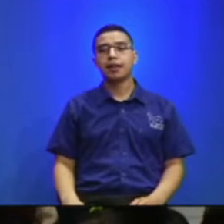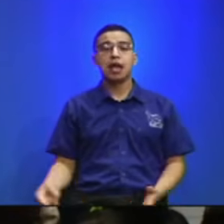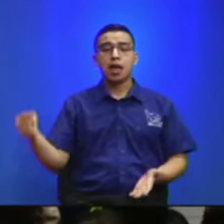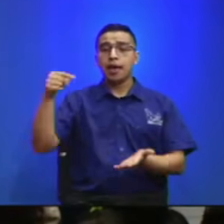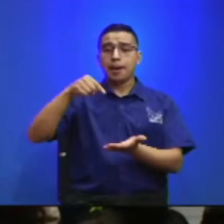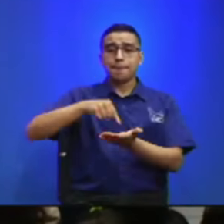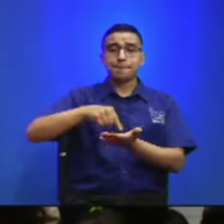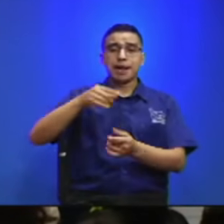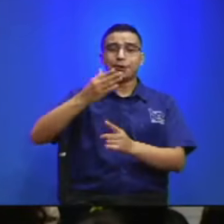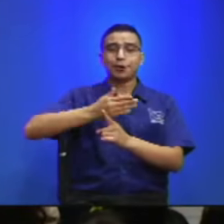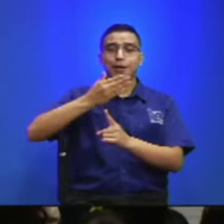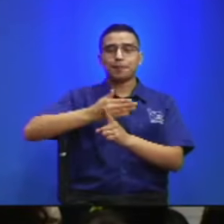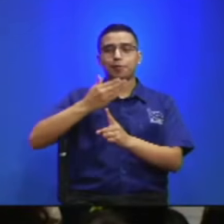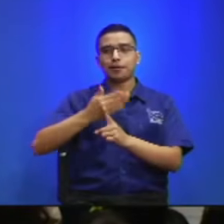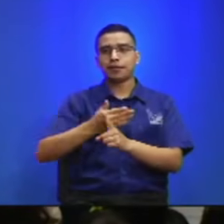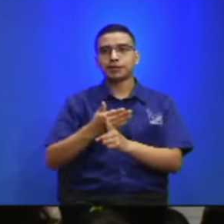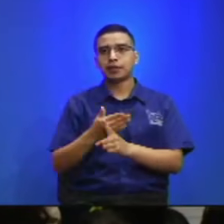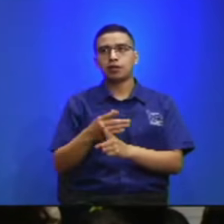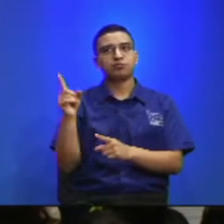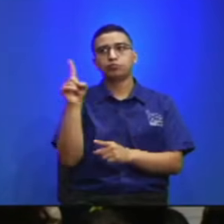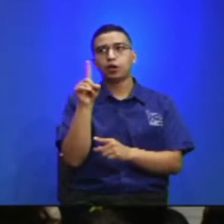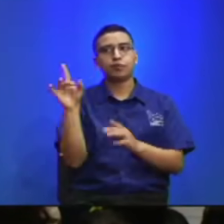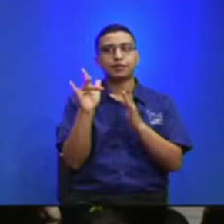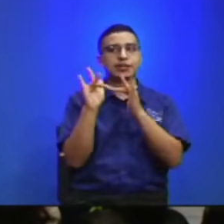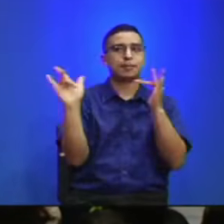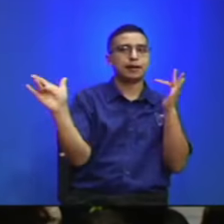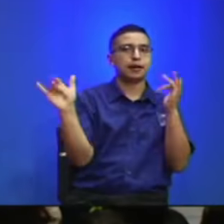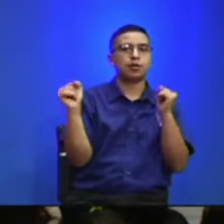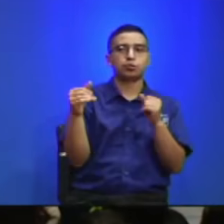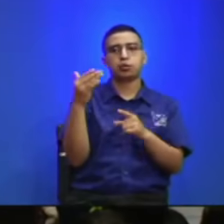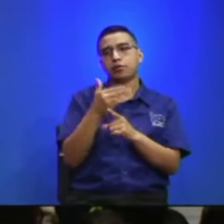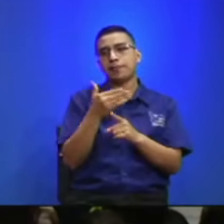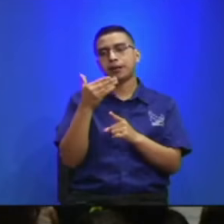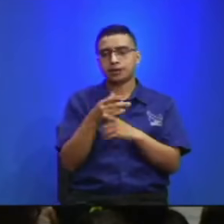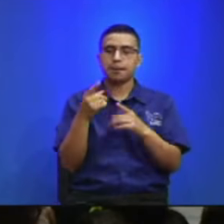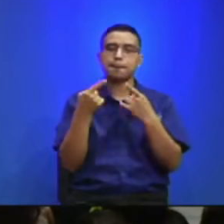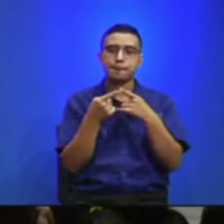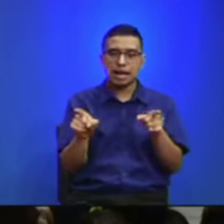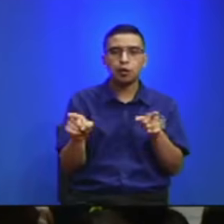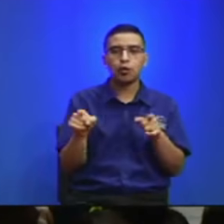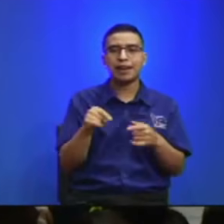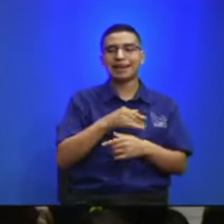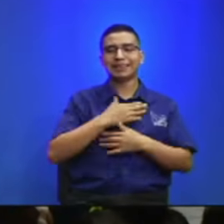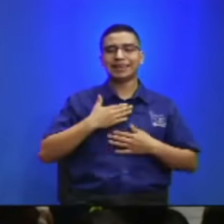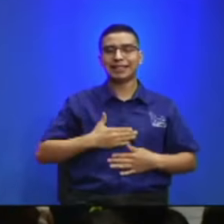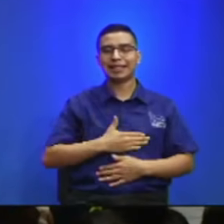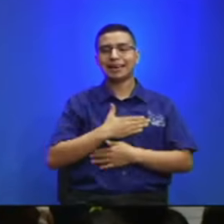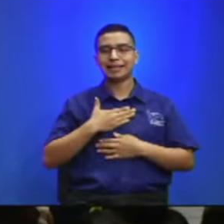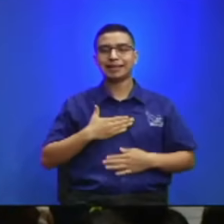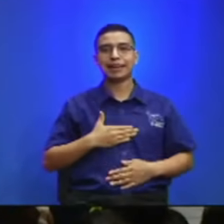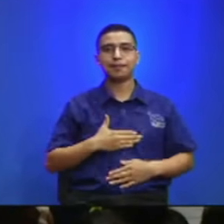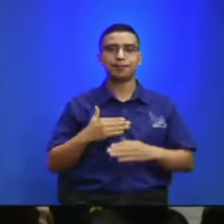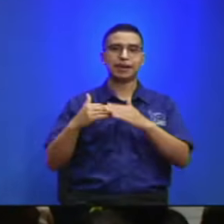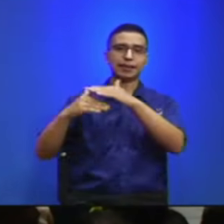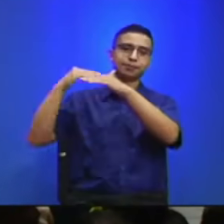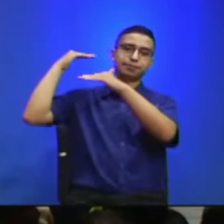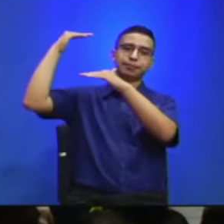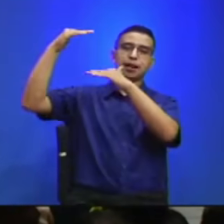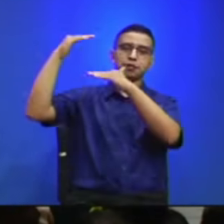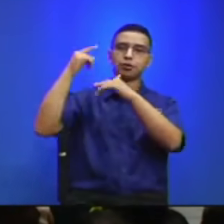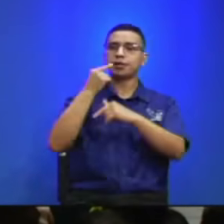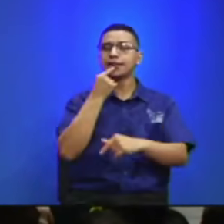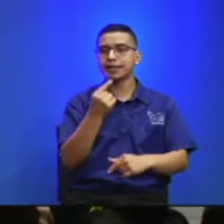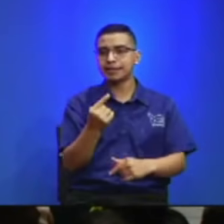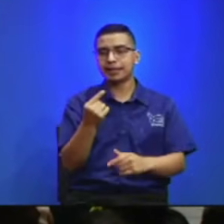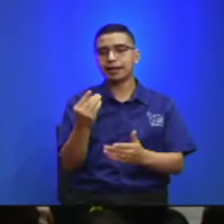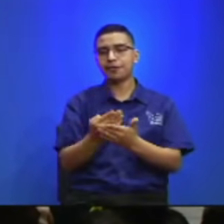problemas no van a desaparecer los problemas necesariamente pero el deleite ese vaso de poner sobre ellos por eso es que la biblia dice